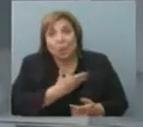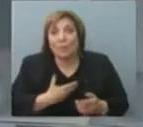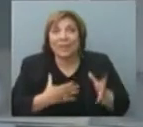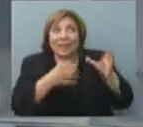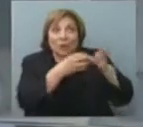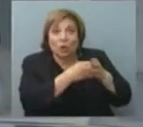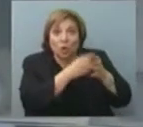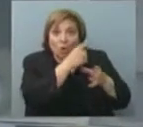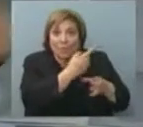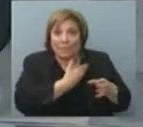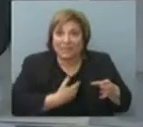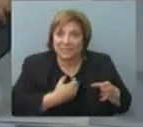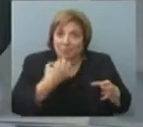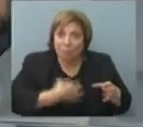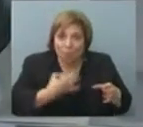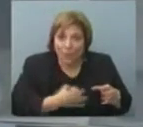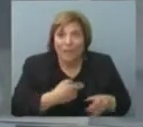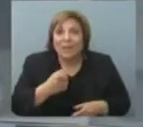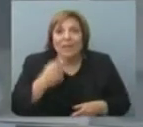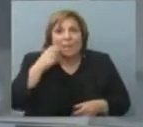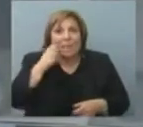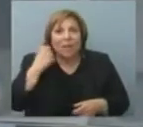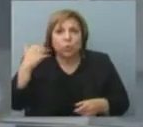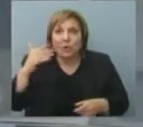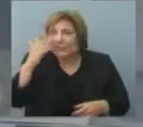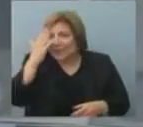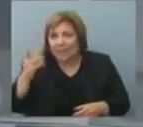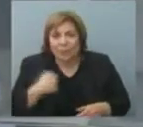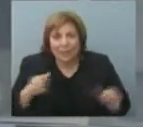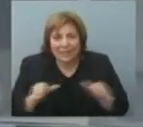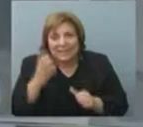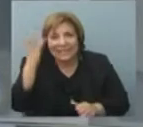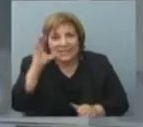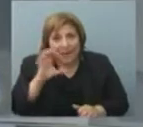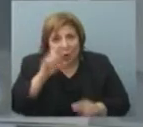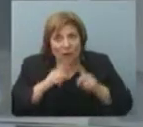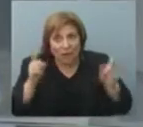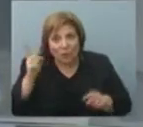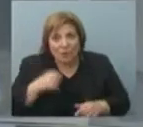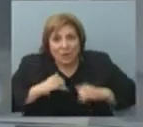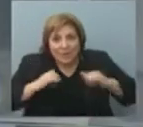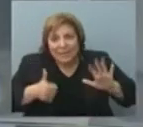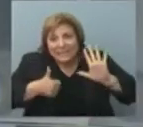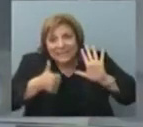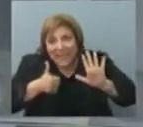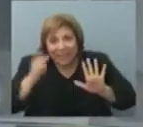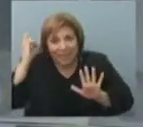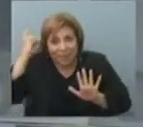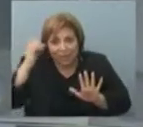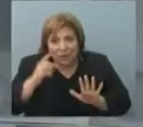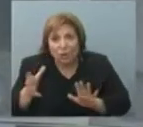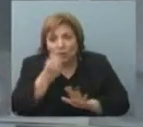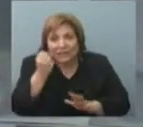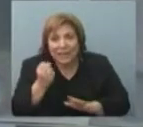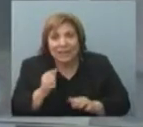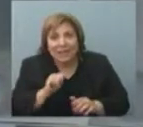y a favor en la madurezca el querido el frente en Cerro largo nosotros hicimos una campaña con seis candidatos a diputados que conseguimos